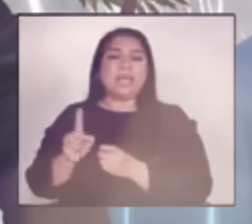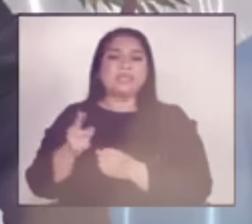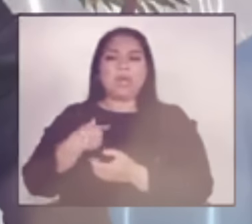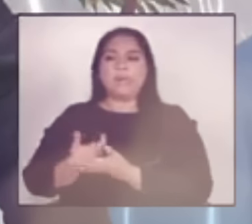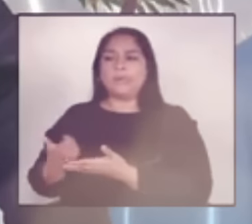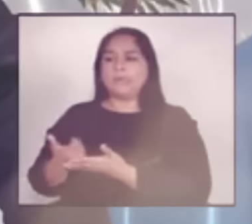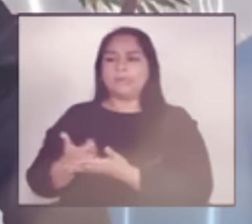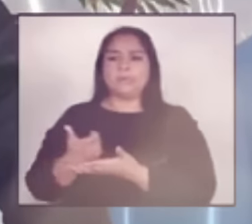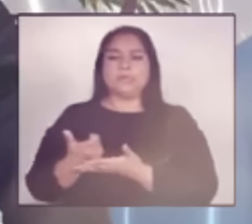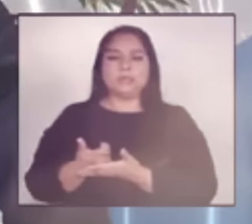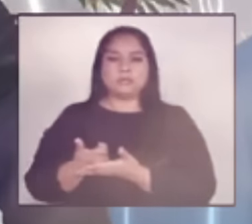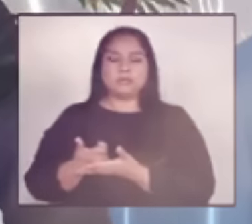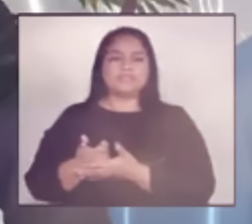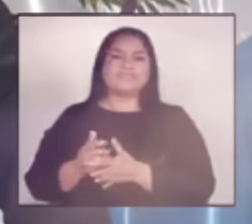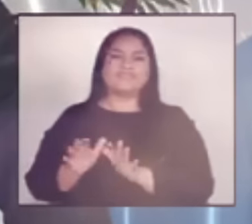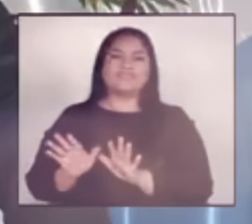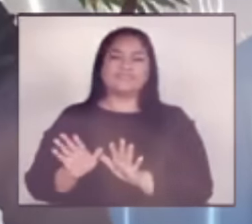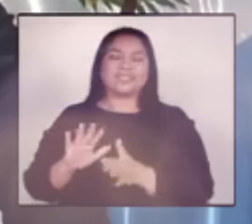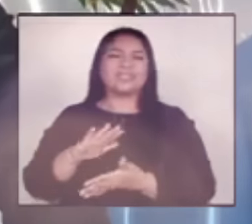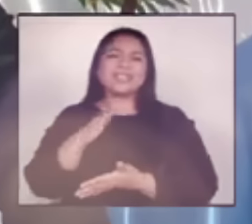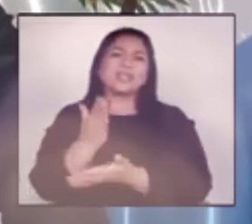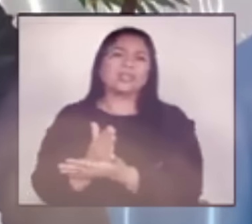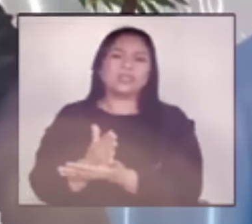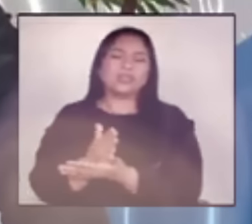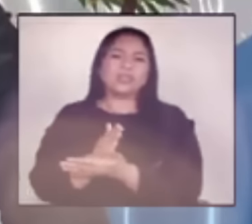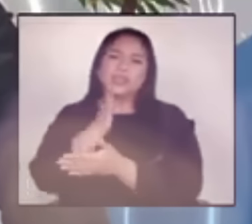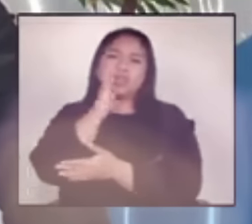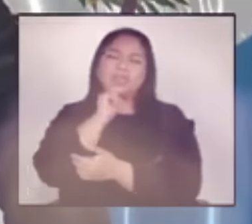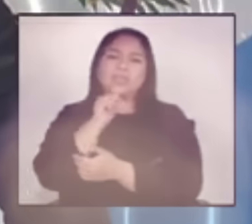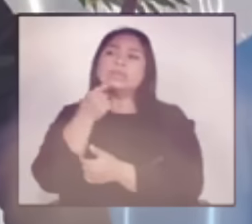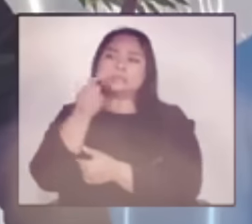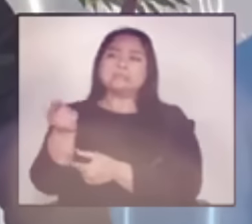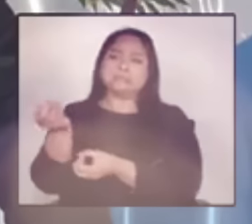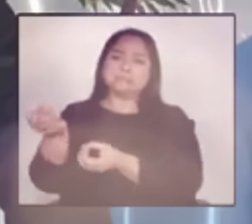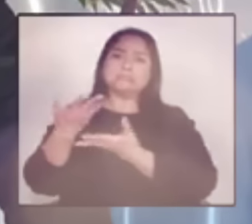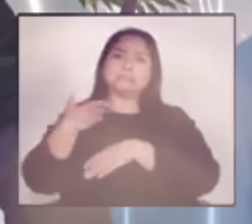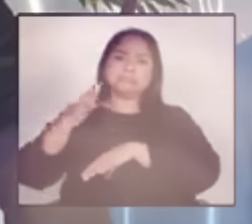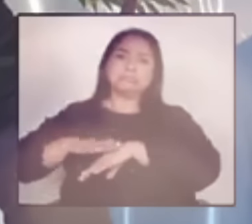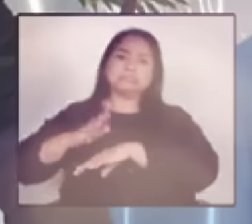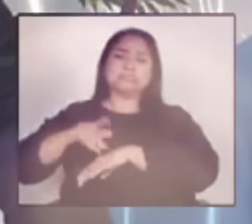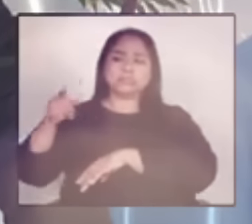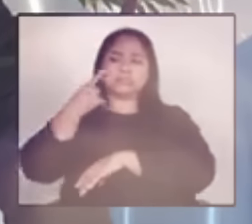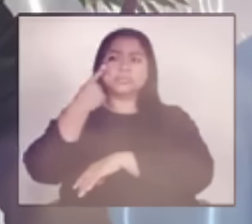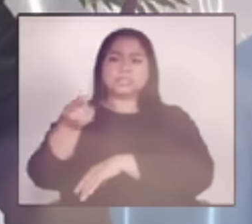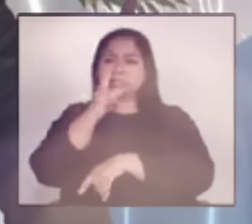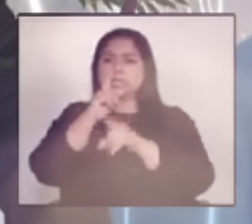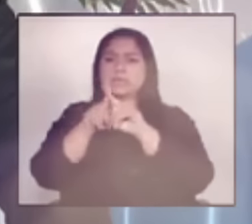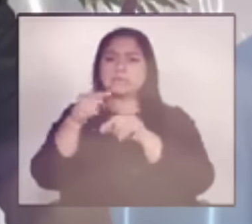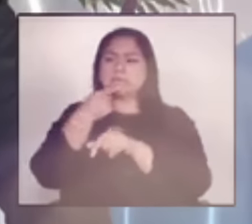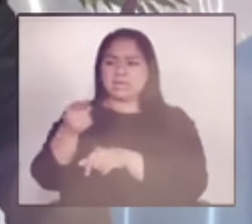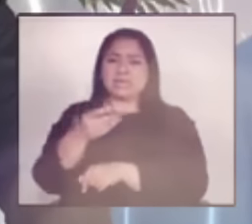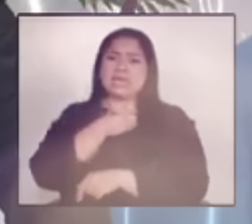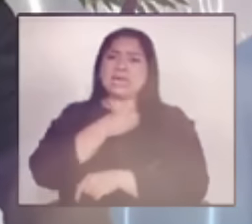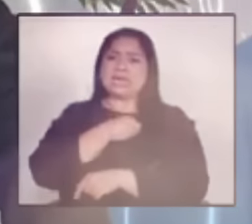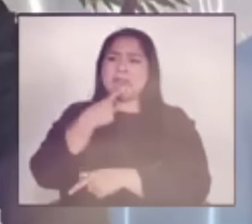ya no se va a poder continuar en ese tipo de cuestiones. Nos han llegado reportes de que hay intentos de cooptar